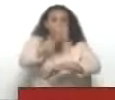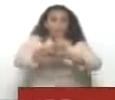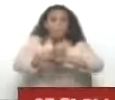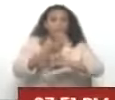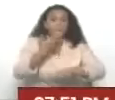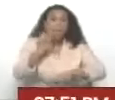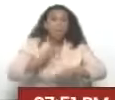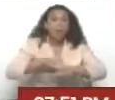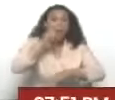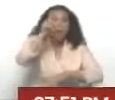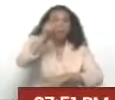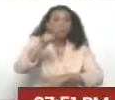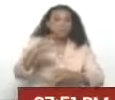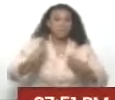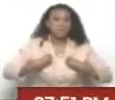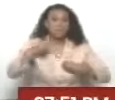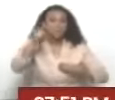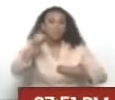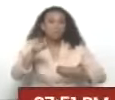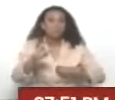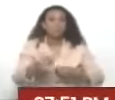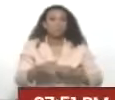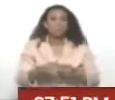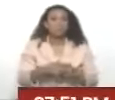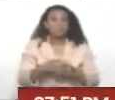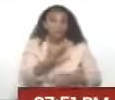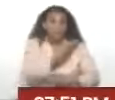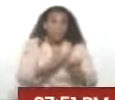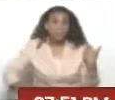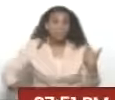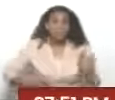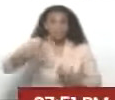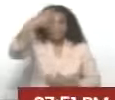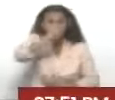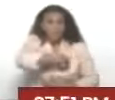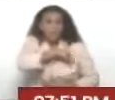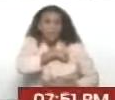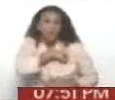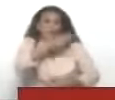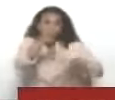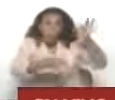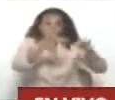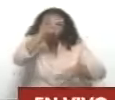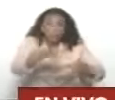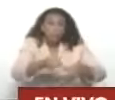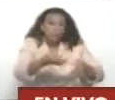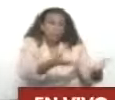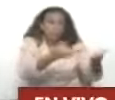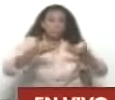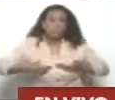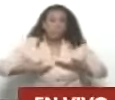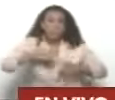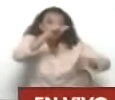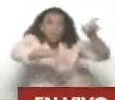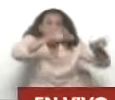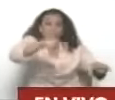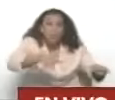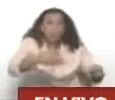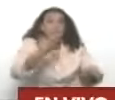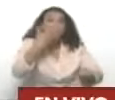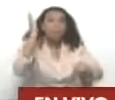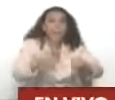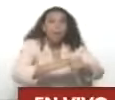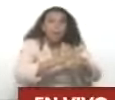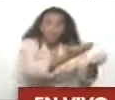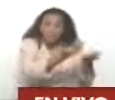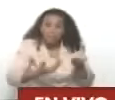silencio cómplice guarda el rey, el presidente de España y el Poder Judicial de España. ¿O es que no les interesa la